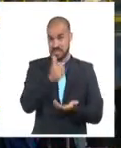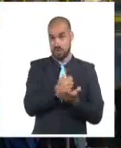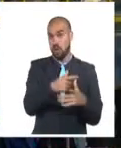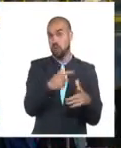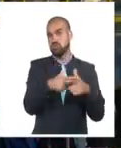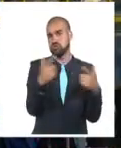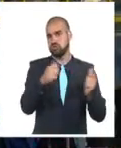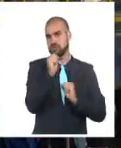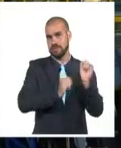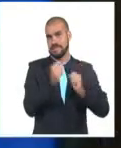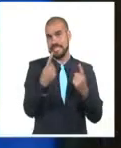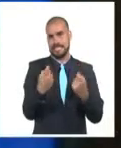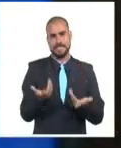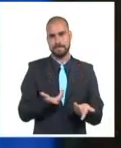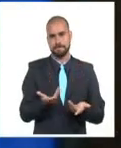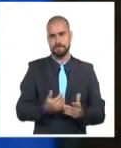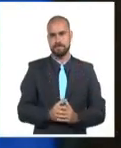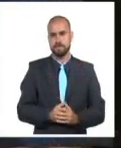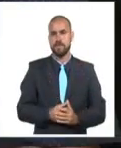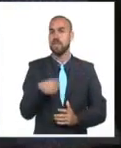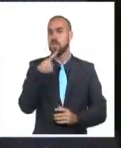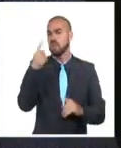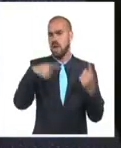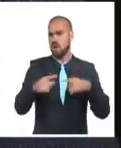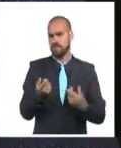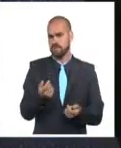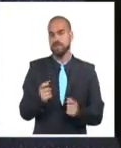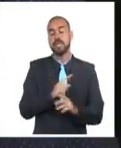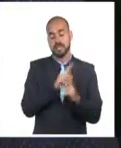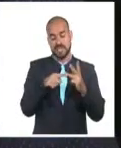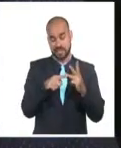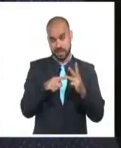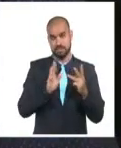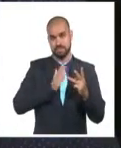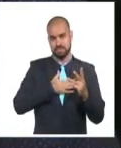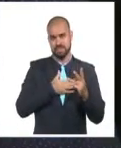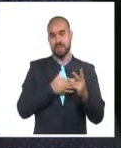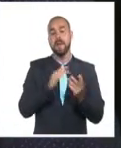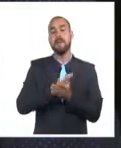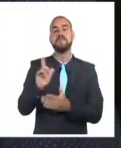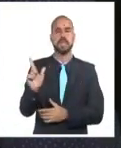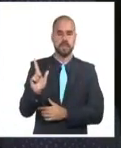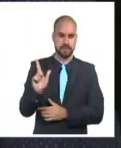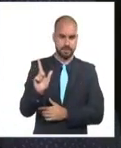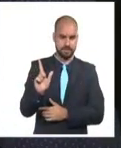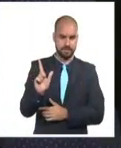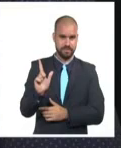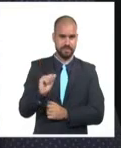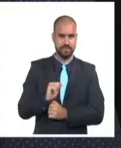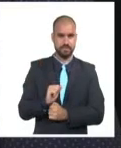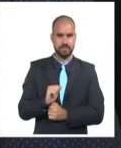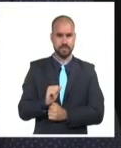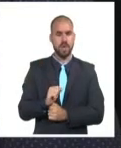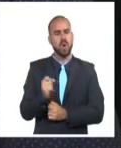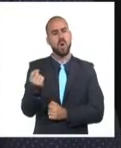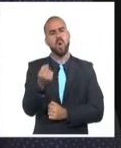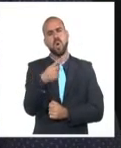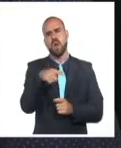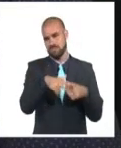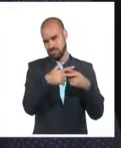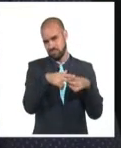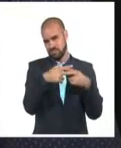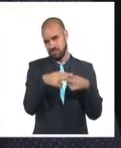potencia. En estos momentos tenemos 3 unidades de la termoeléctrica en Mariel y una que está en mantenimiento, que decir que en estos momentos